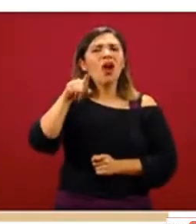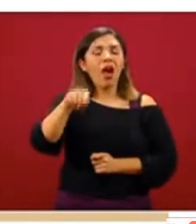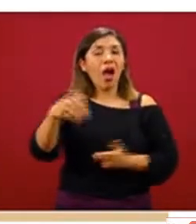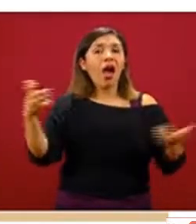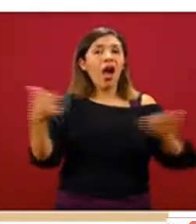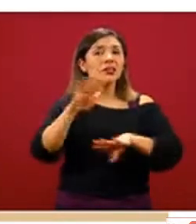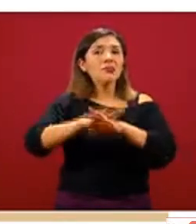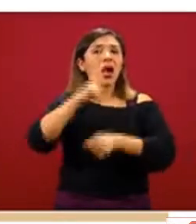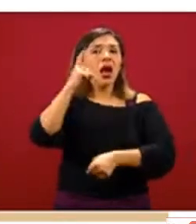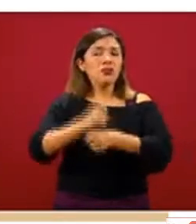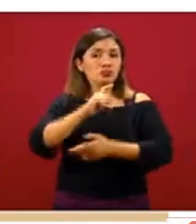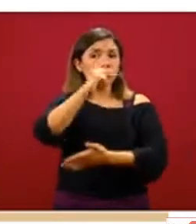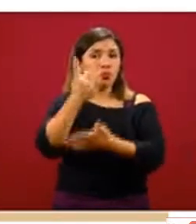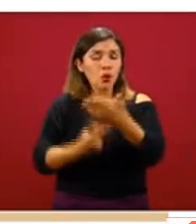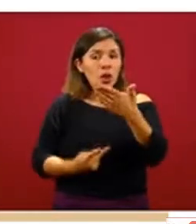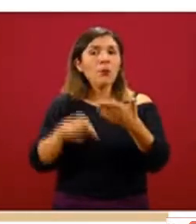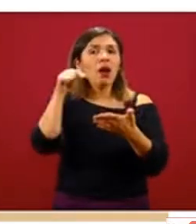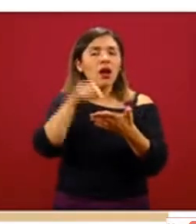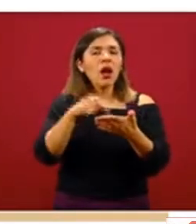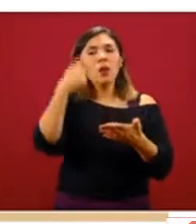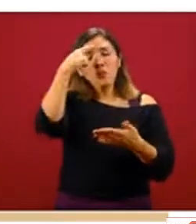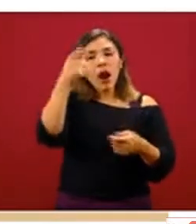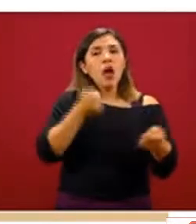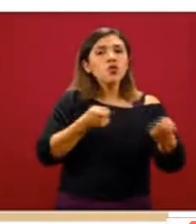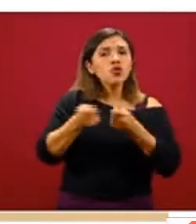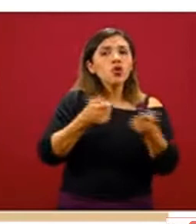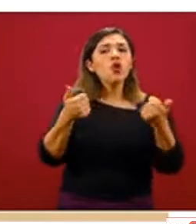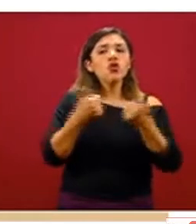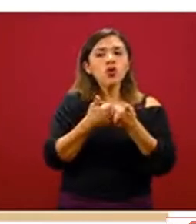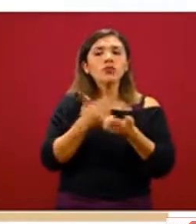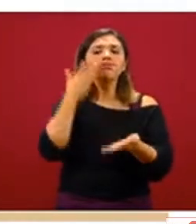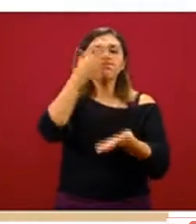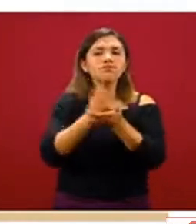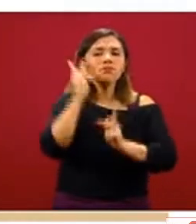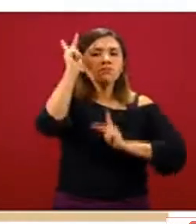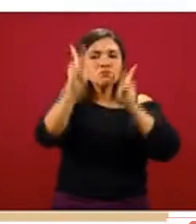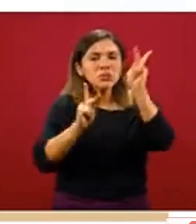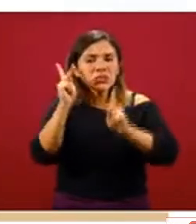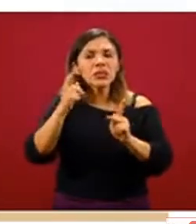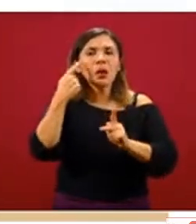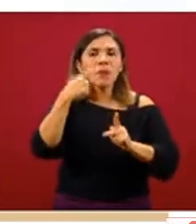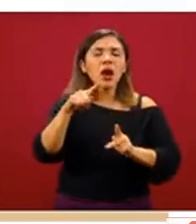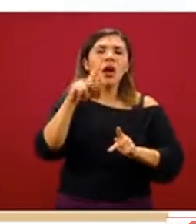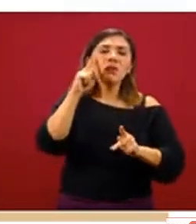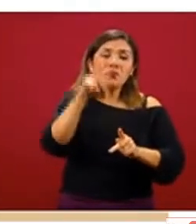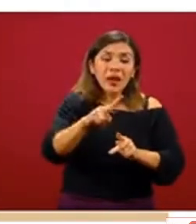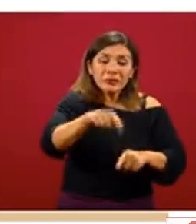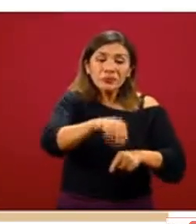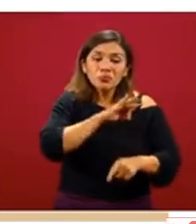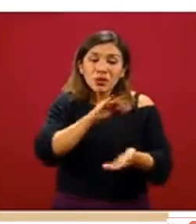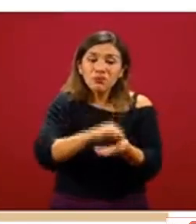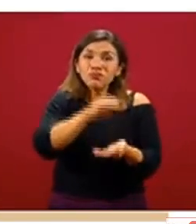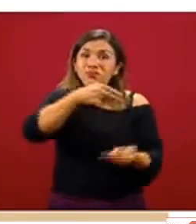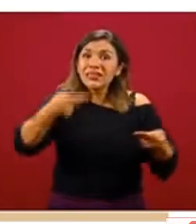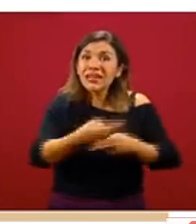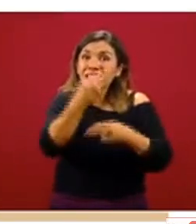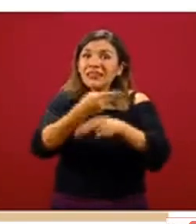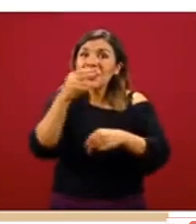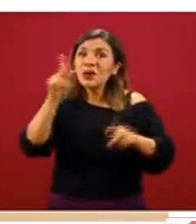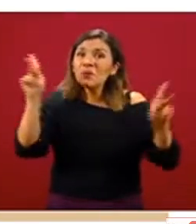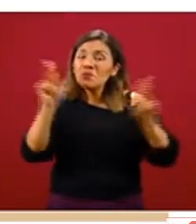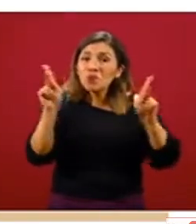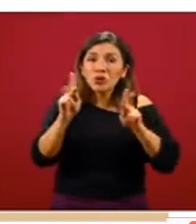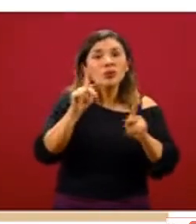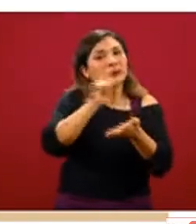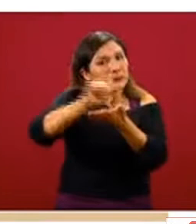programa, y tanto hace control con larvicidas para controlar criaderos en domicilios o áreas